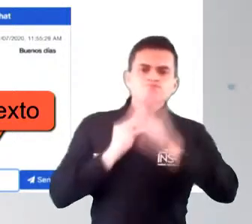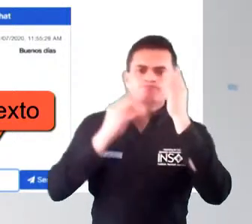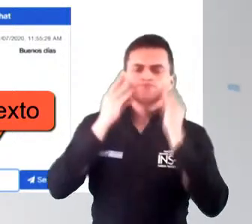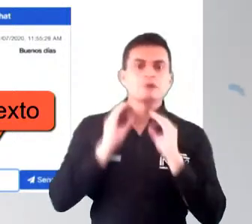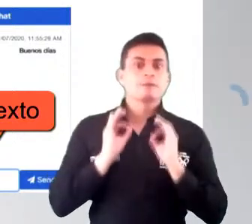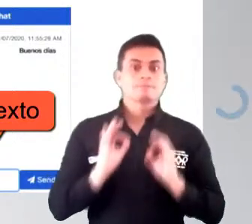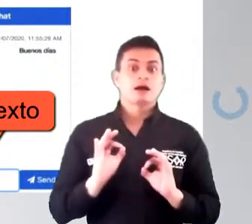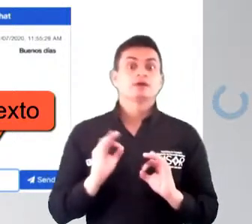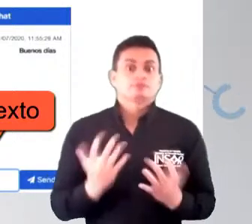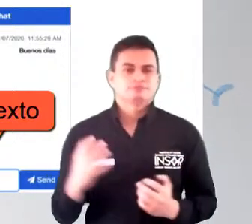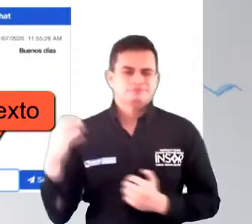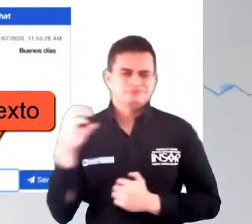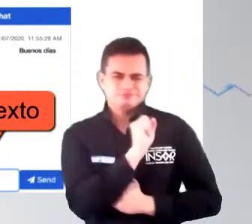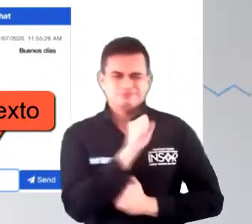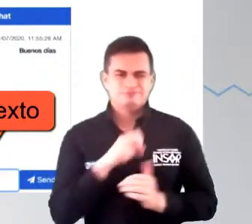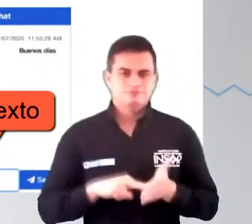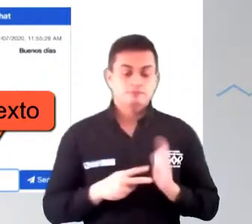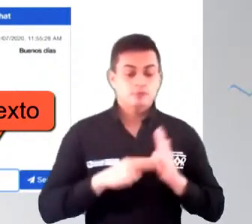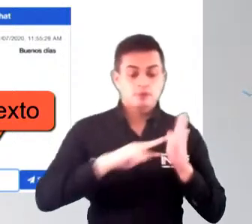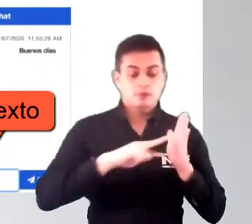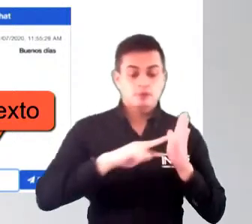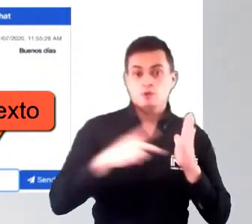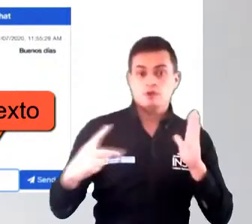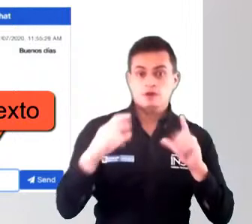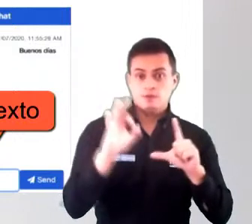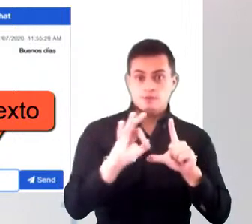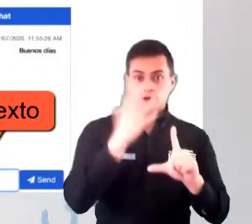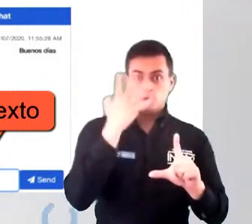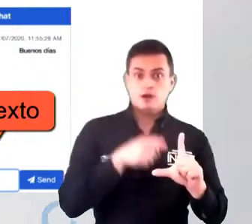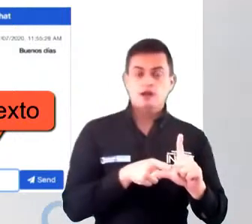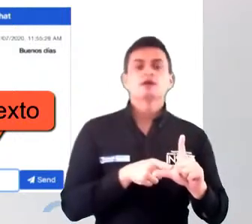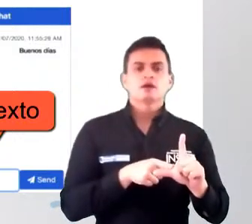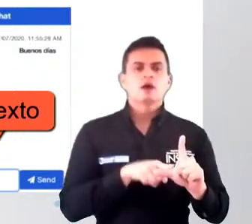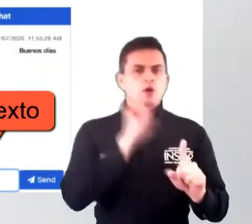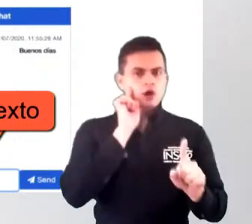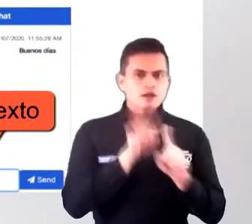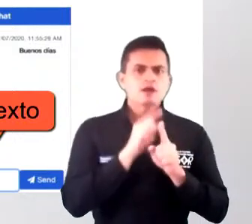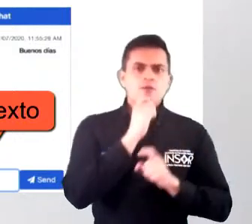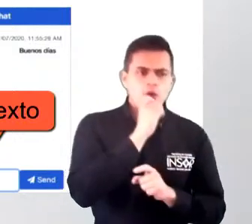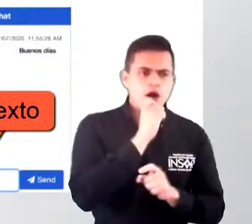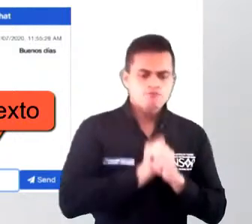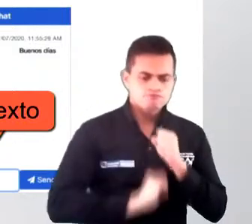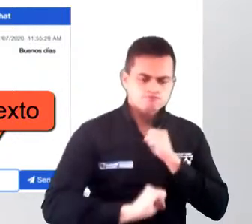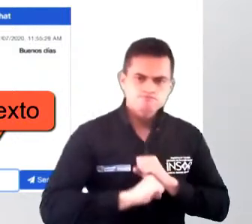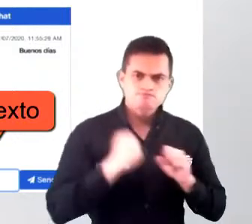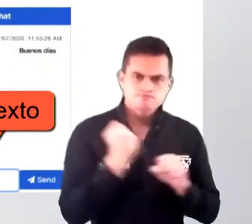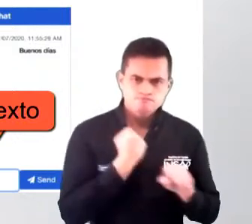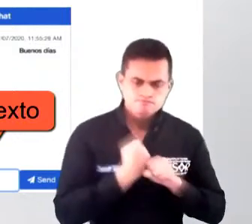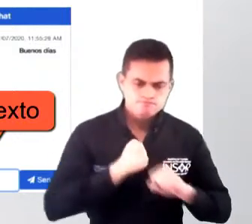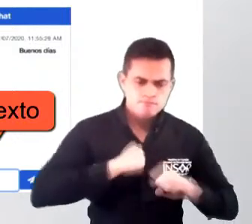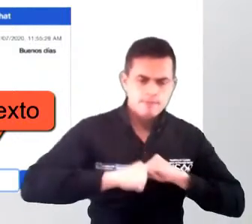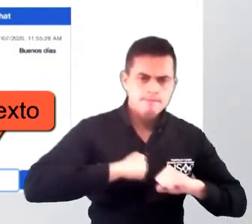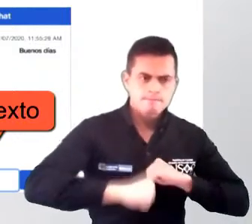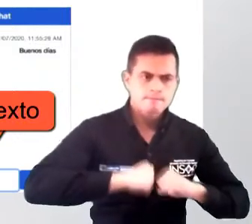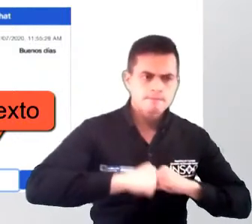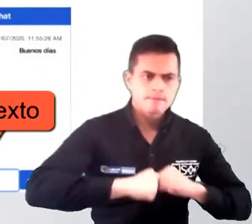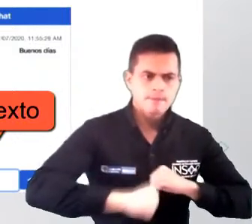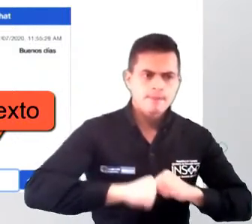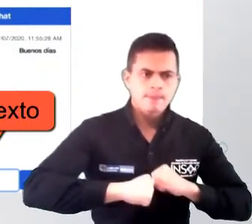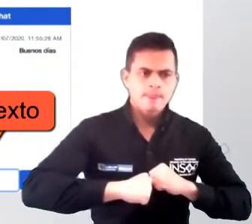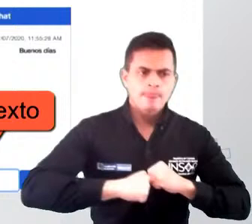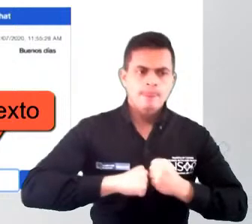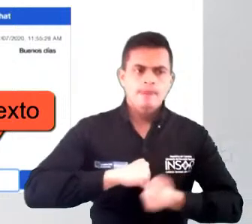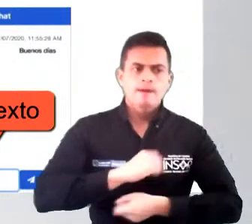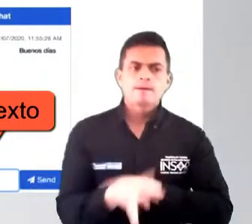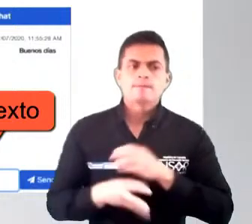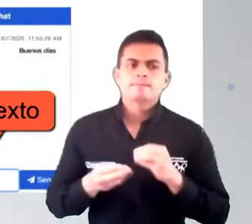tecnología tratando de que podamos trabajar, interactuar bien, y por otro lado, Morphy, que de